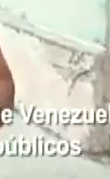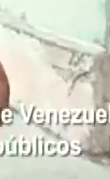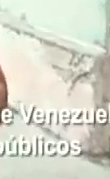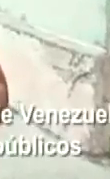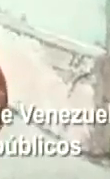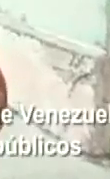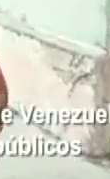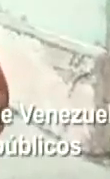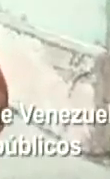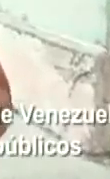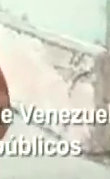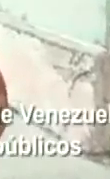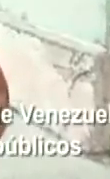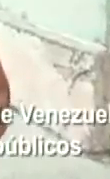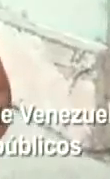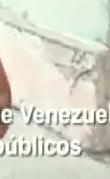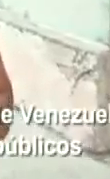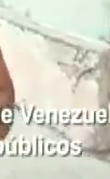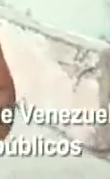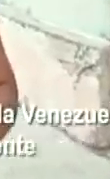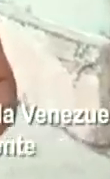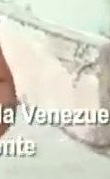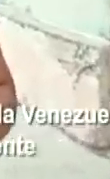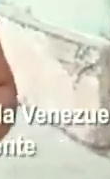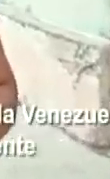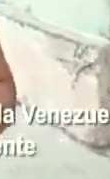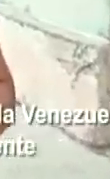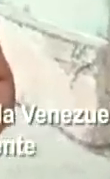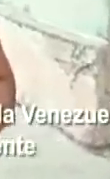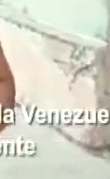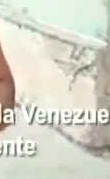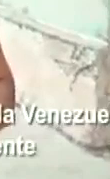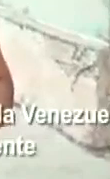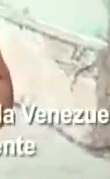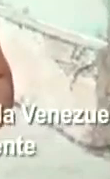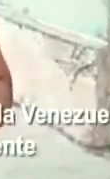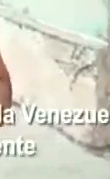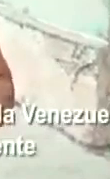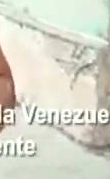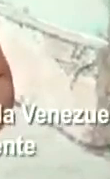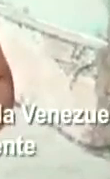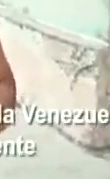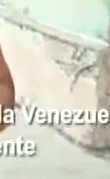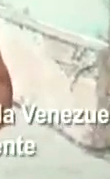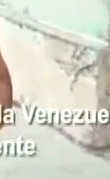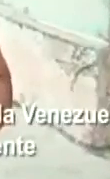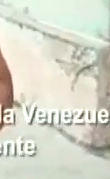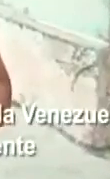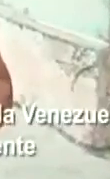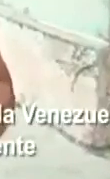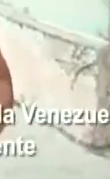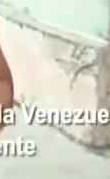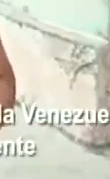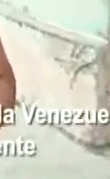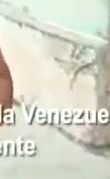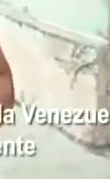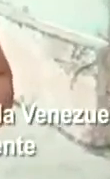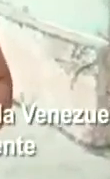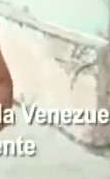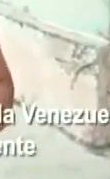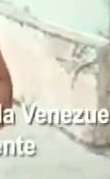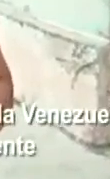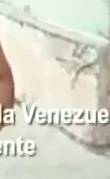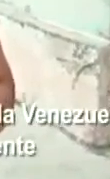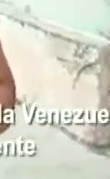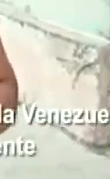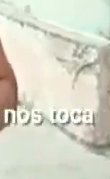100% solventadas en los servicios públicos y podamos tener la Venezuela que queremos, la Venezuela potencia, la que